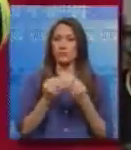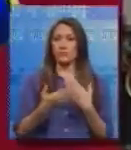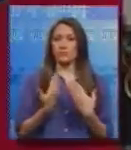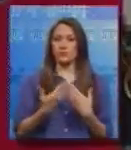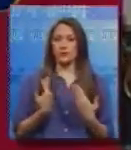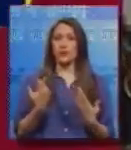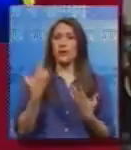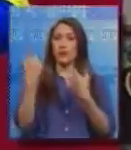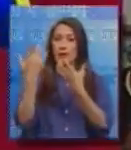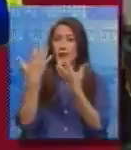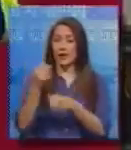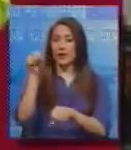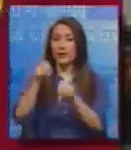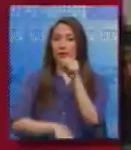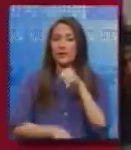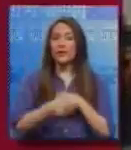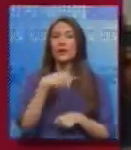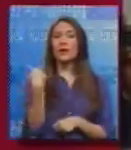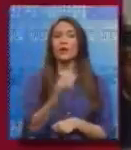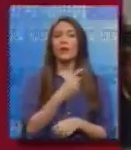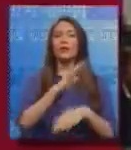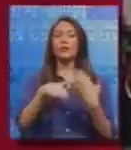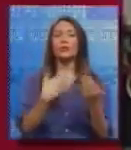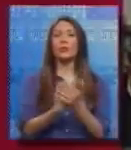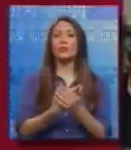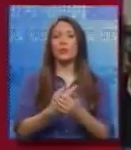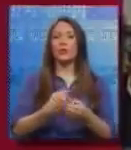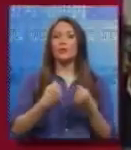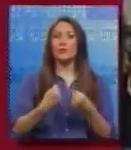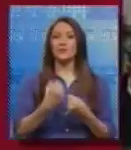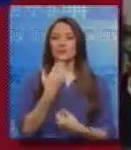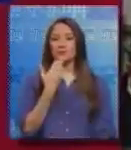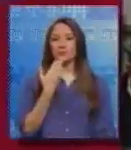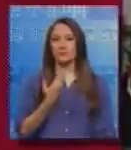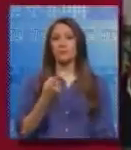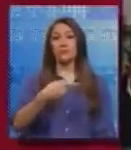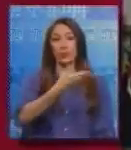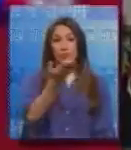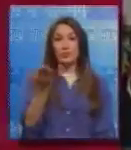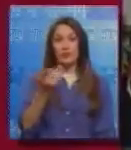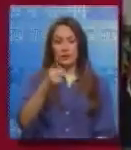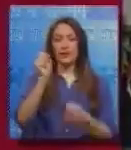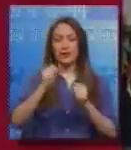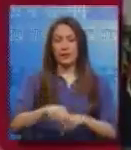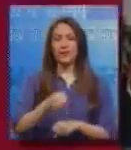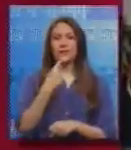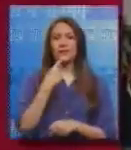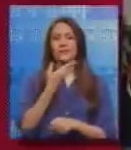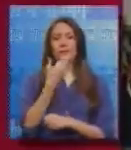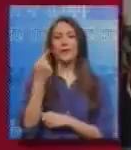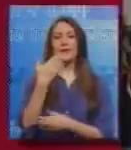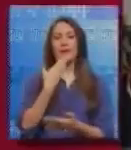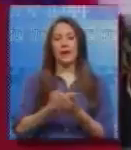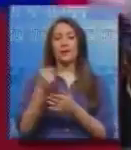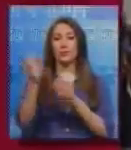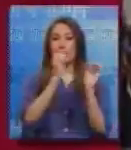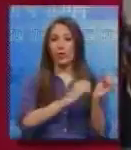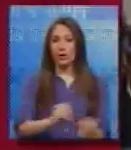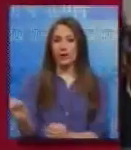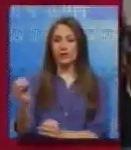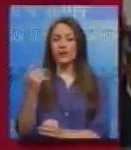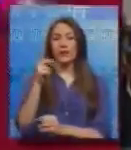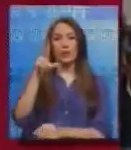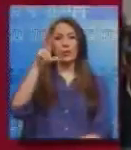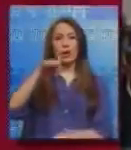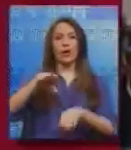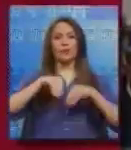quiera destruir lo que hemos forjado con tanto esfuerzo. Ustedes son la garantía a organizarse y a